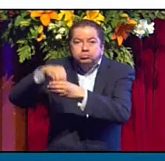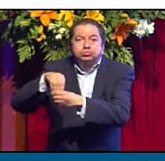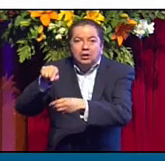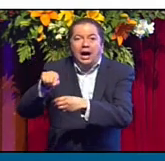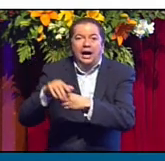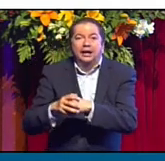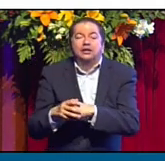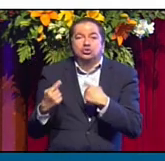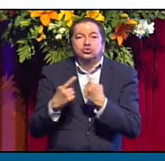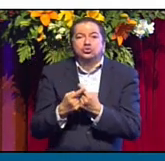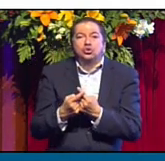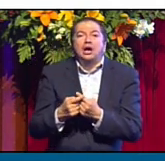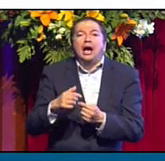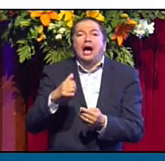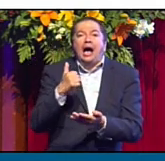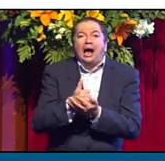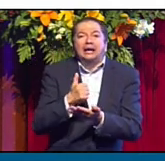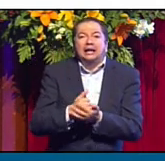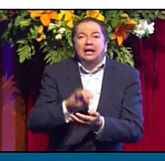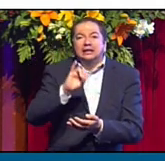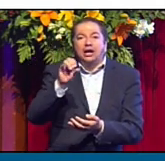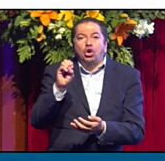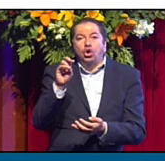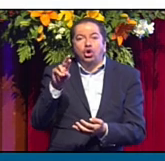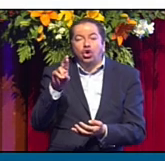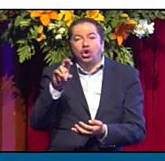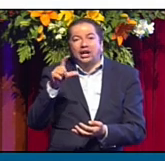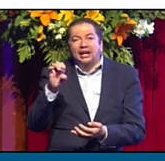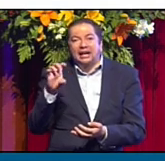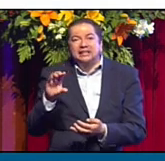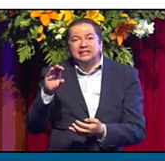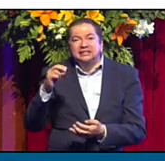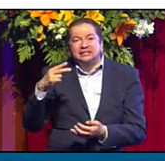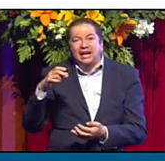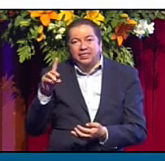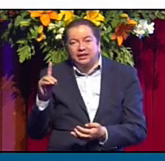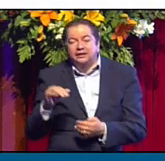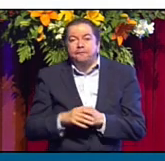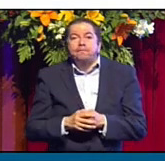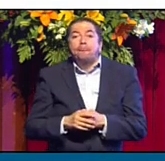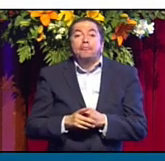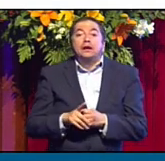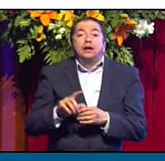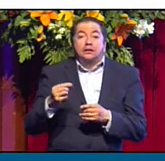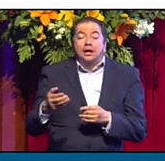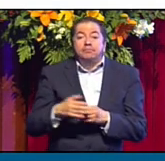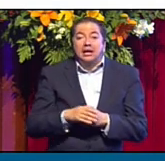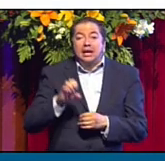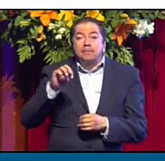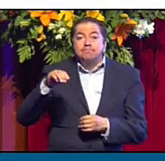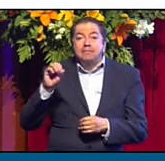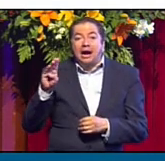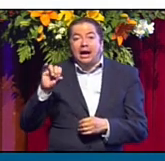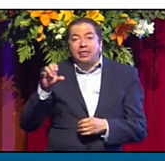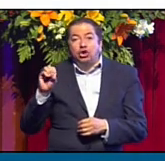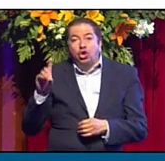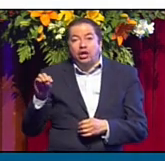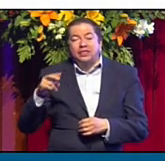ahí estuvimos conmemorando ese momento con el alcalde Jorge Chap y con el embajador de México, Francisco Lavarría.